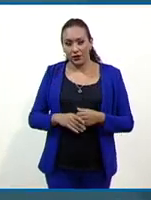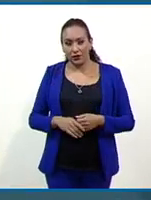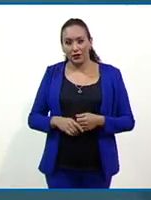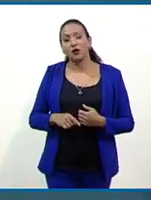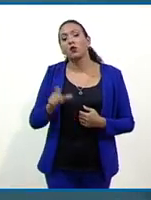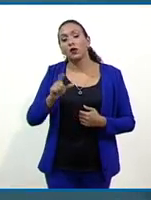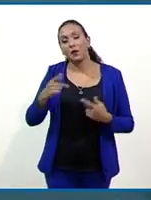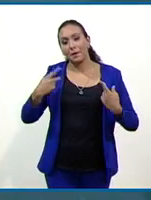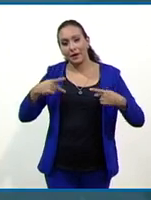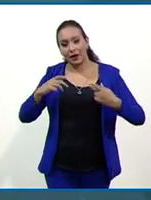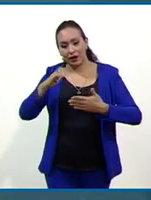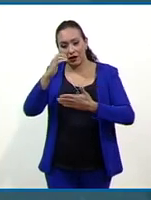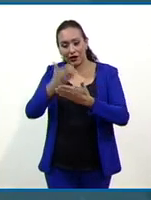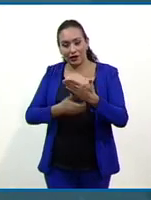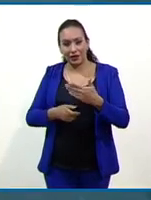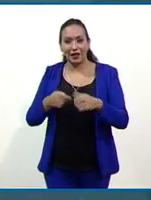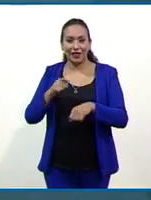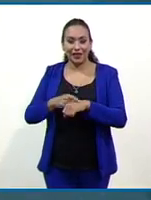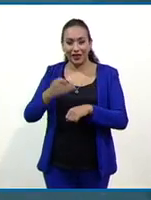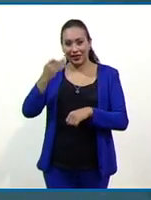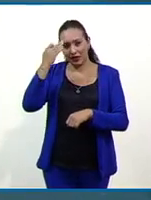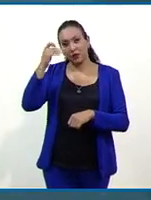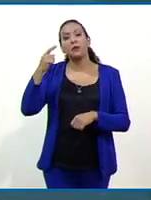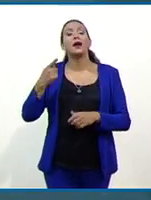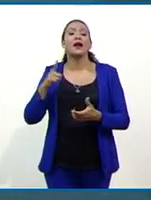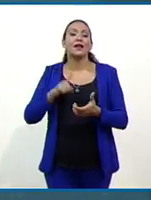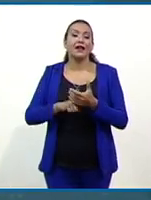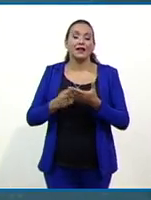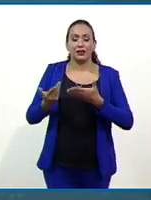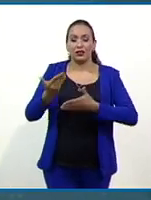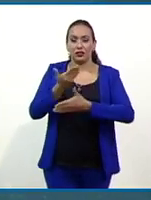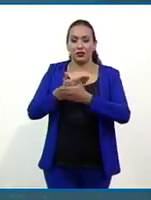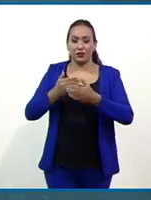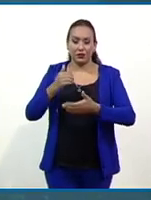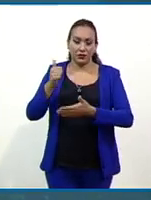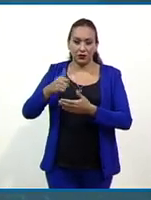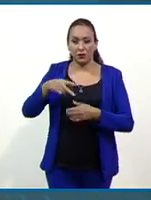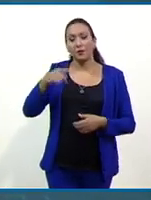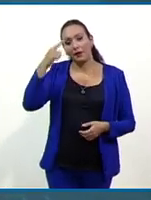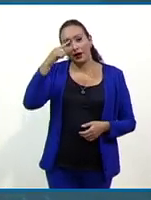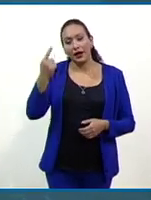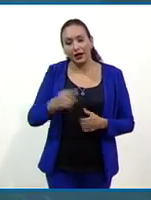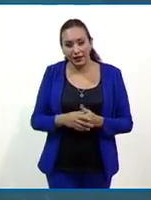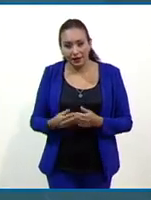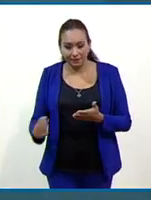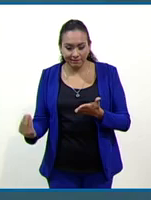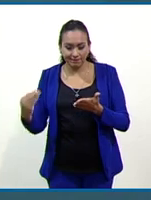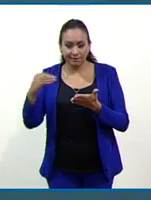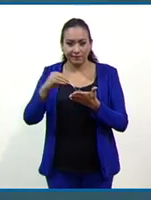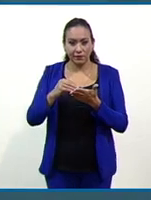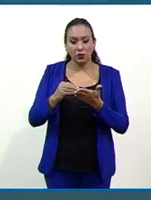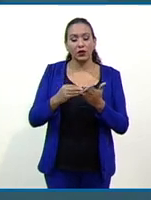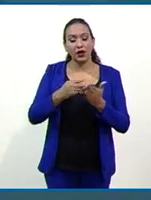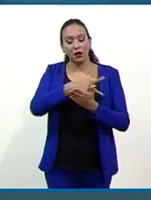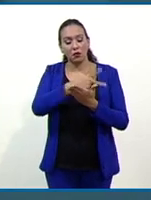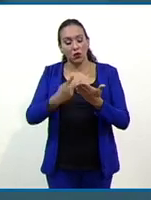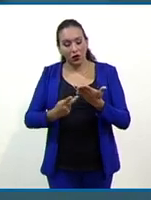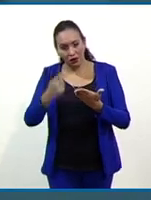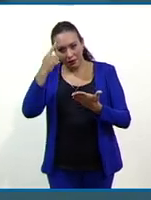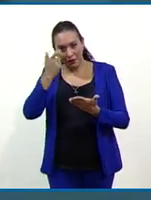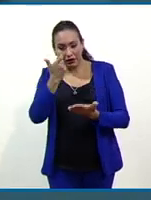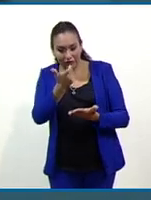temporal de trabajadores al servicio del gobierno capitalino. Los lineamientos para el programa de estabilidad laboral